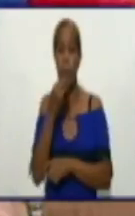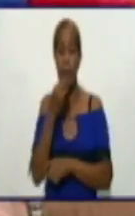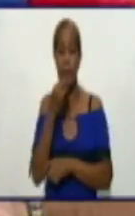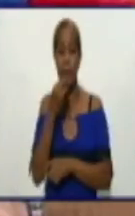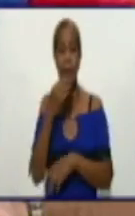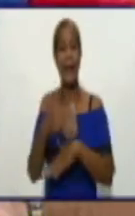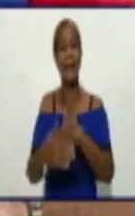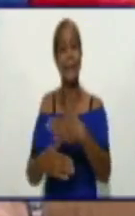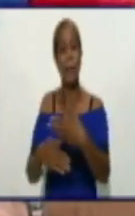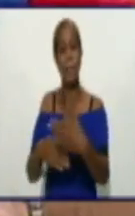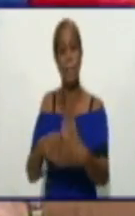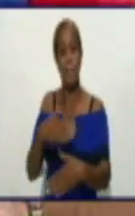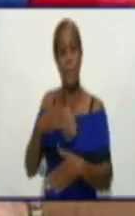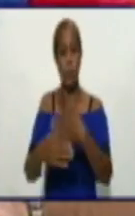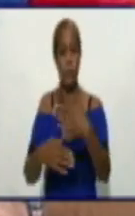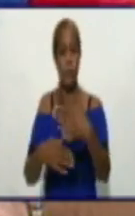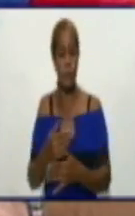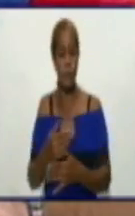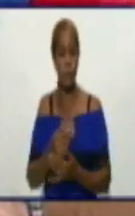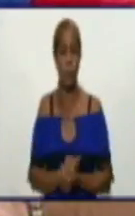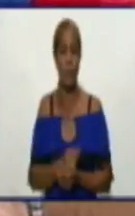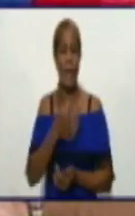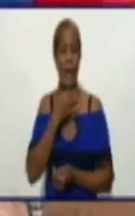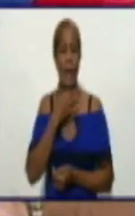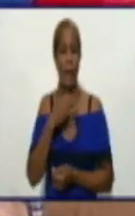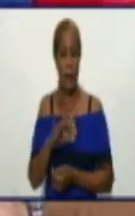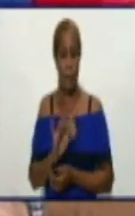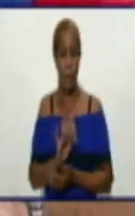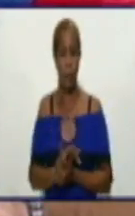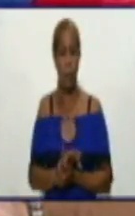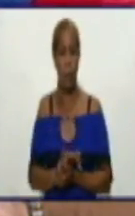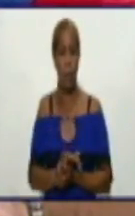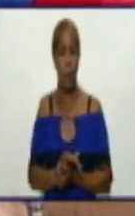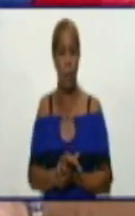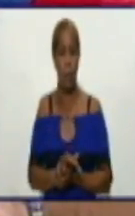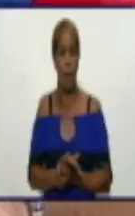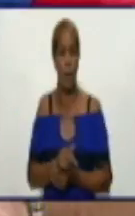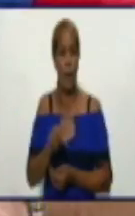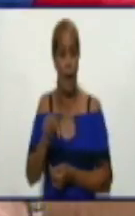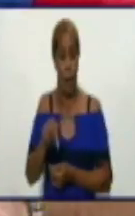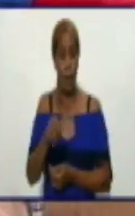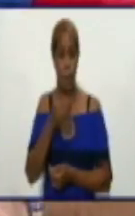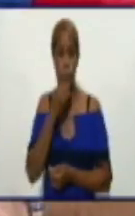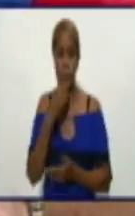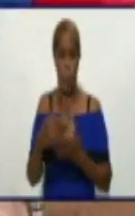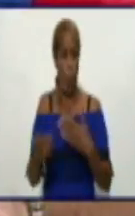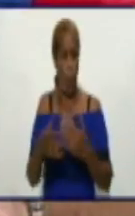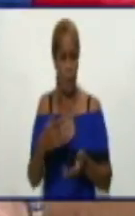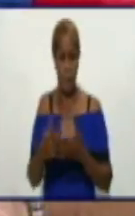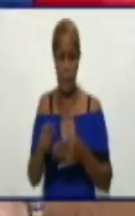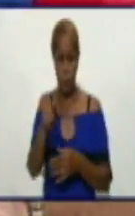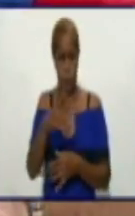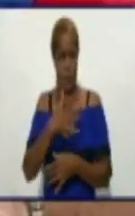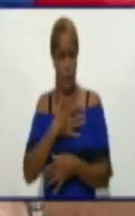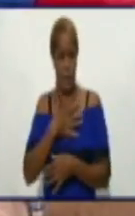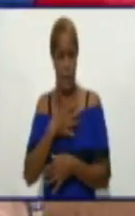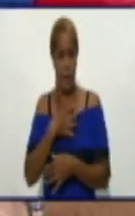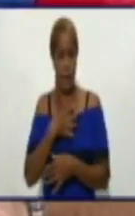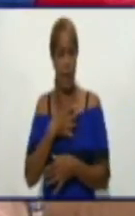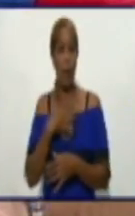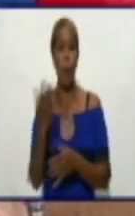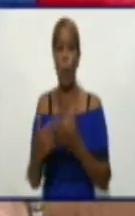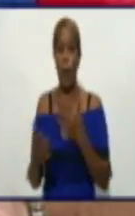este proceso son los medios, es decir, los medios de transporte agrícola, los tractores y otros medios, que sí se regulan por normas propias del